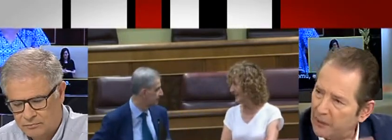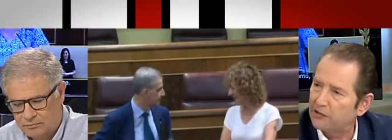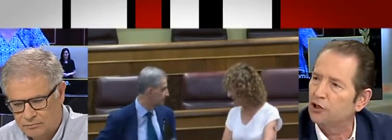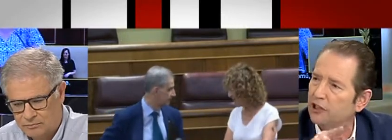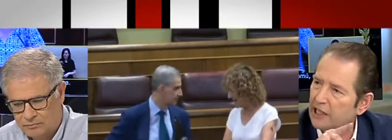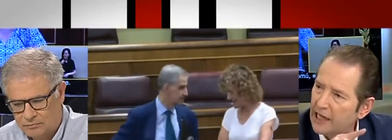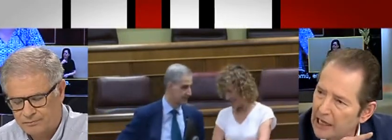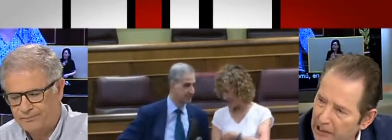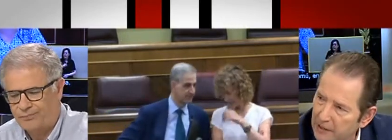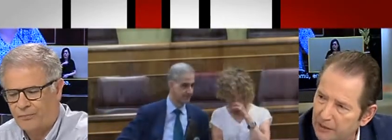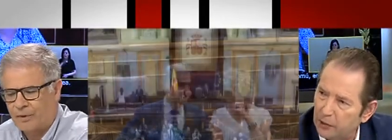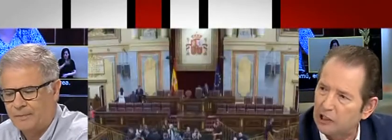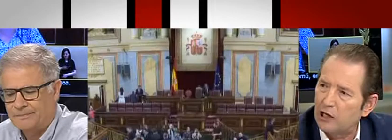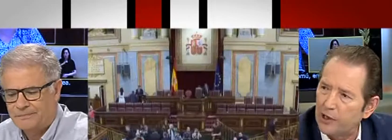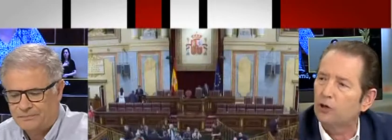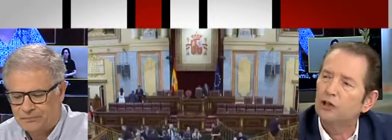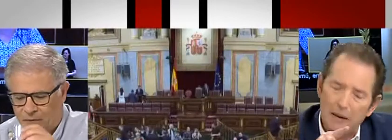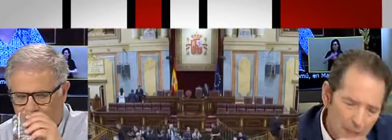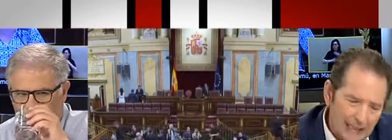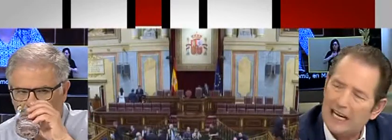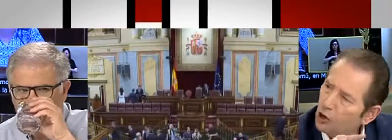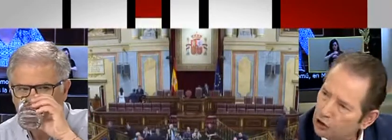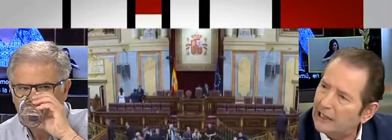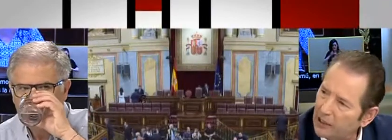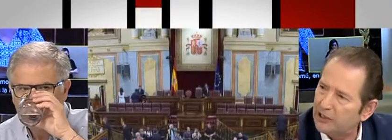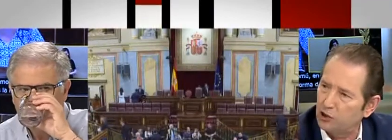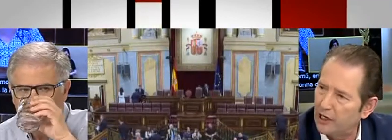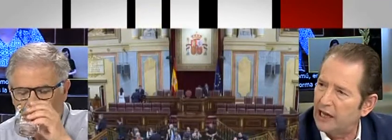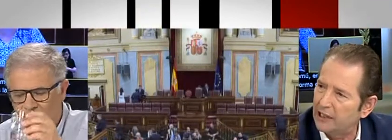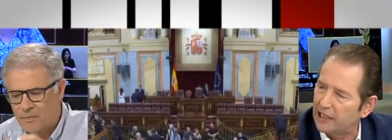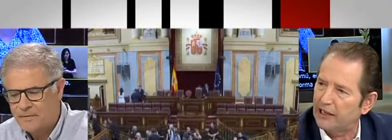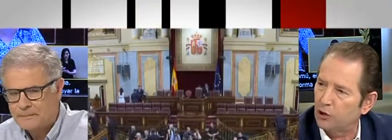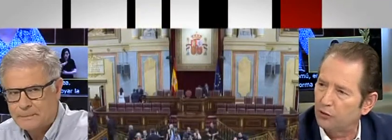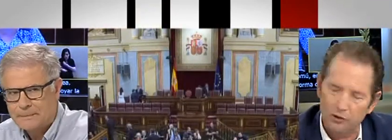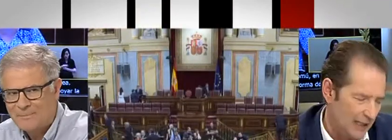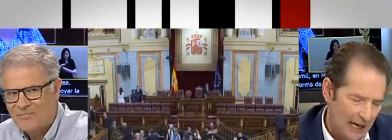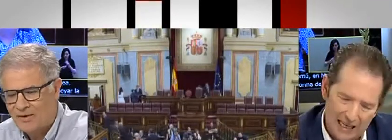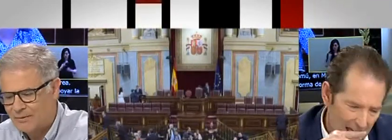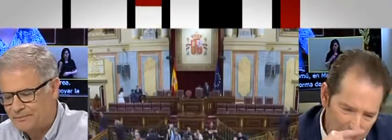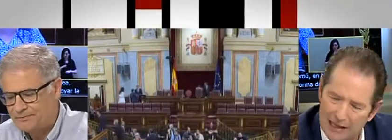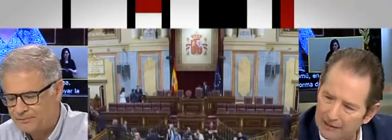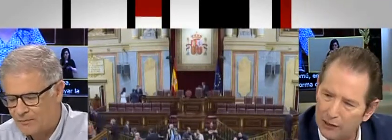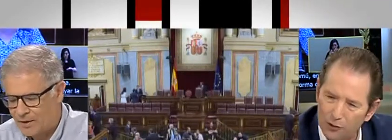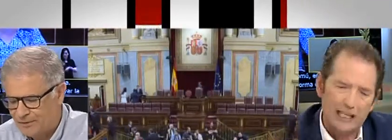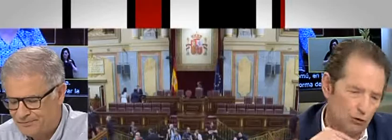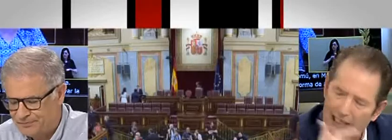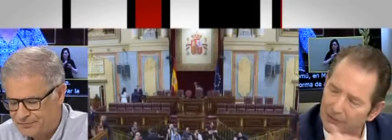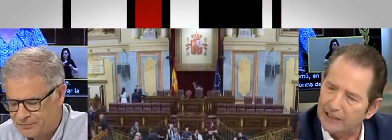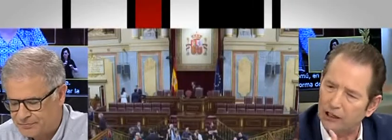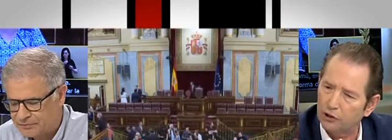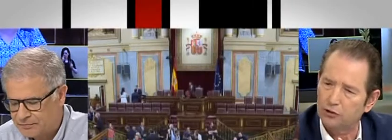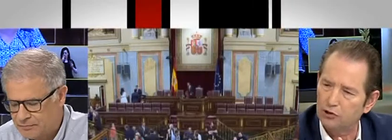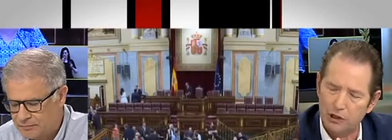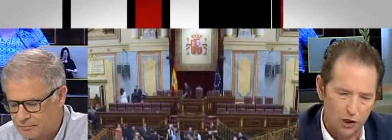interpelaciones las preguntas al gobierno versan constantemente sobre el tema de la corrupción el tema del acoso que está constantemente